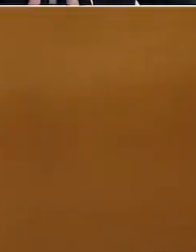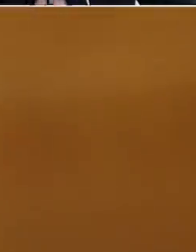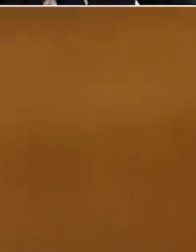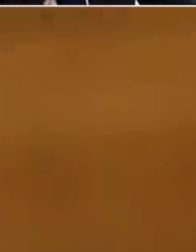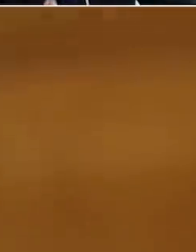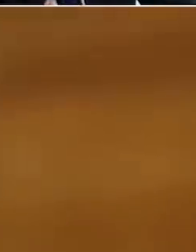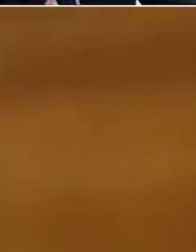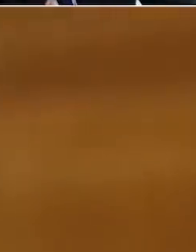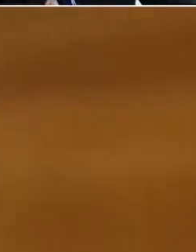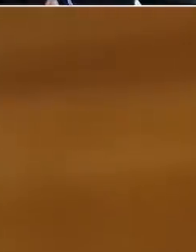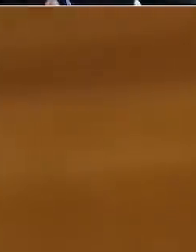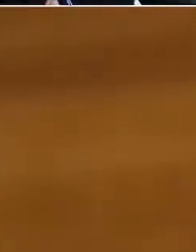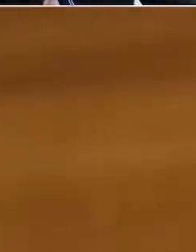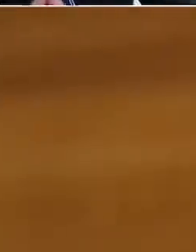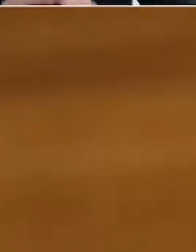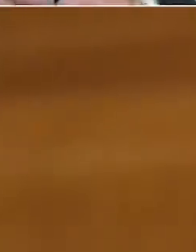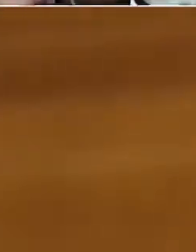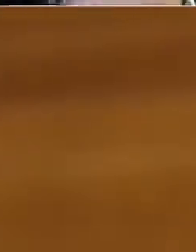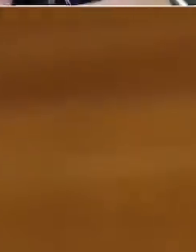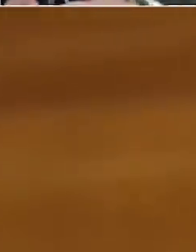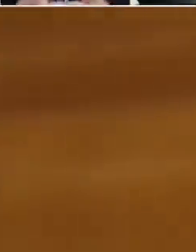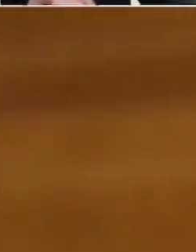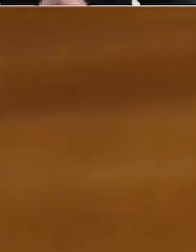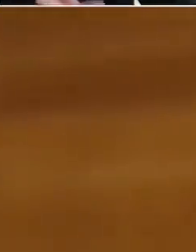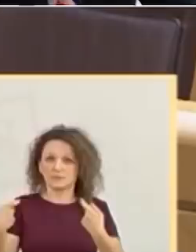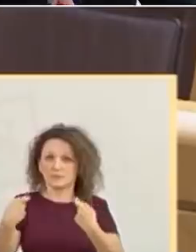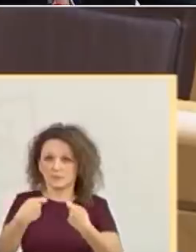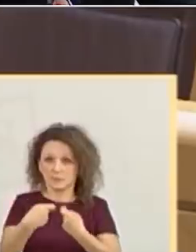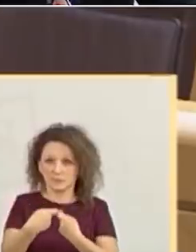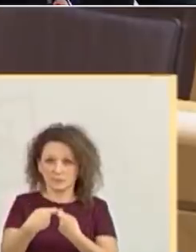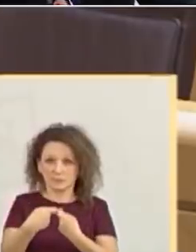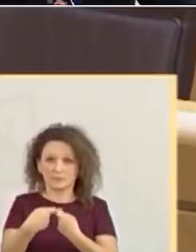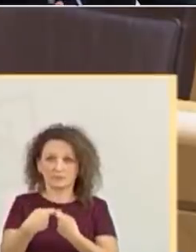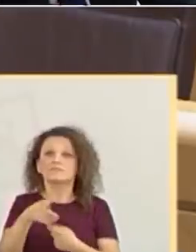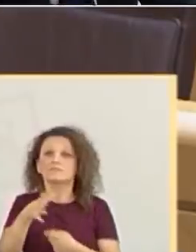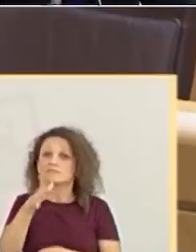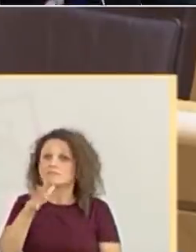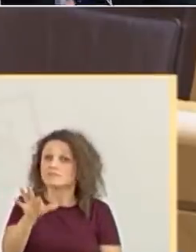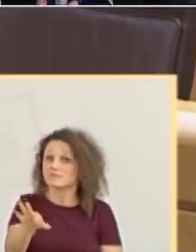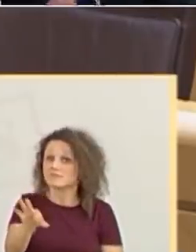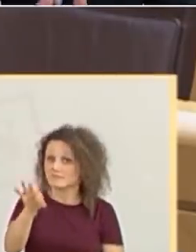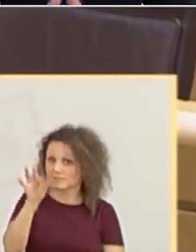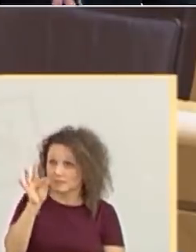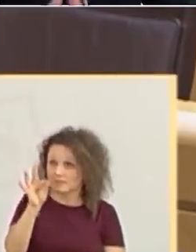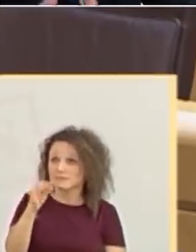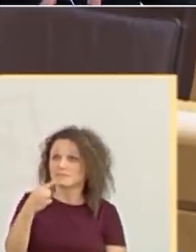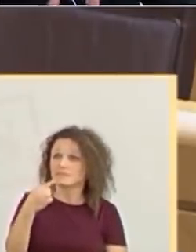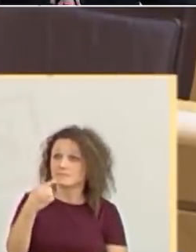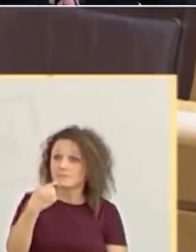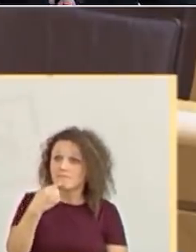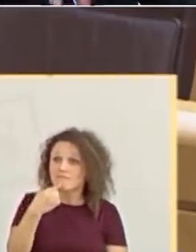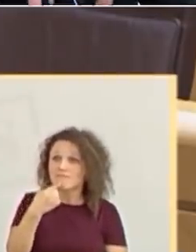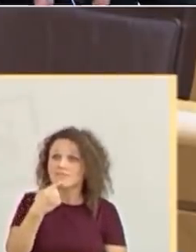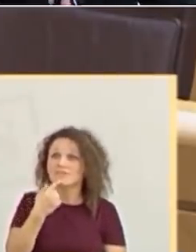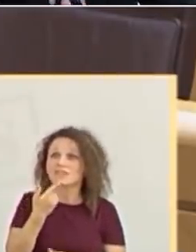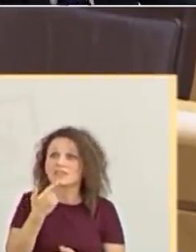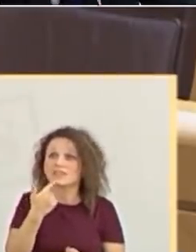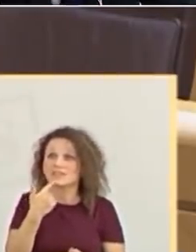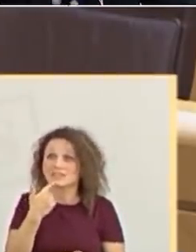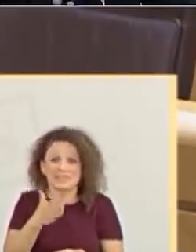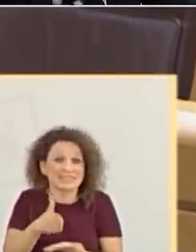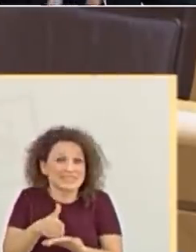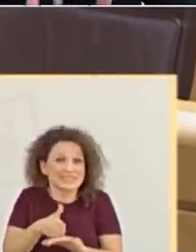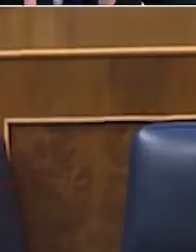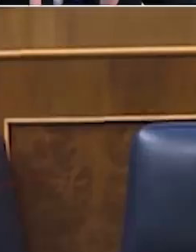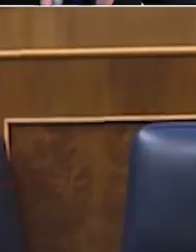totalmente subjetiva además se le puede sumar también el control de delphi donde todas las encuestas que salen están